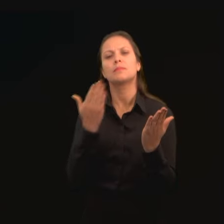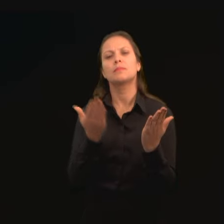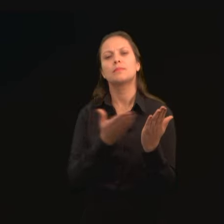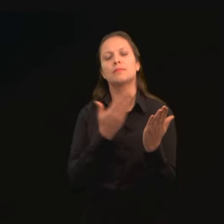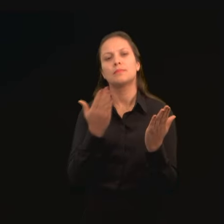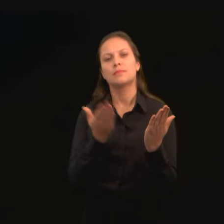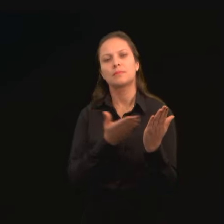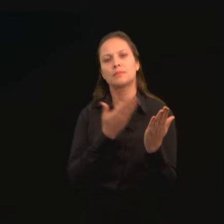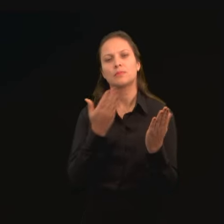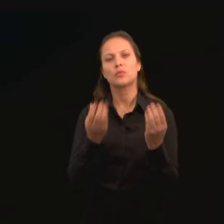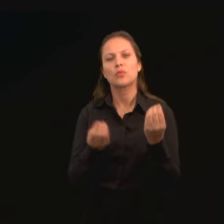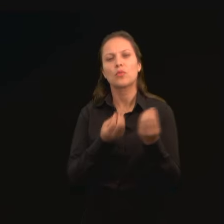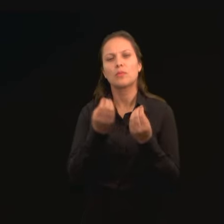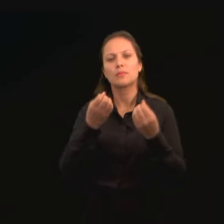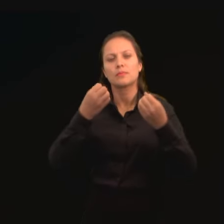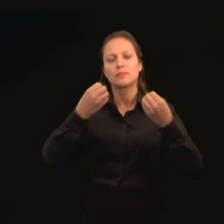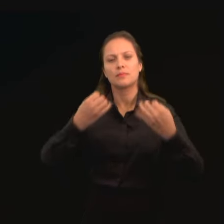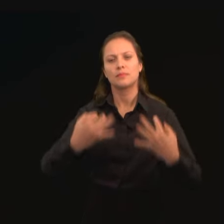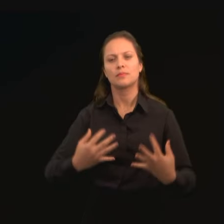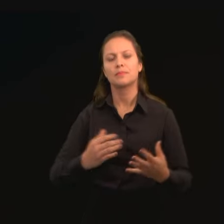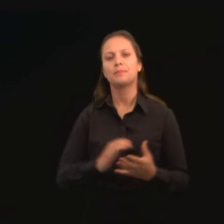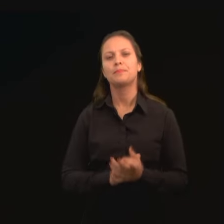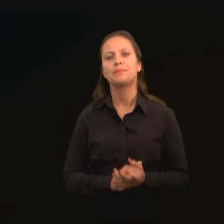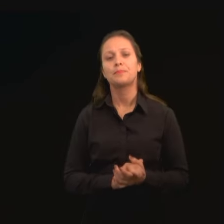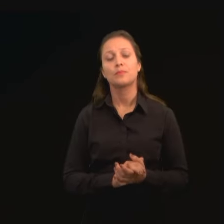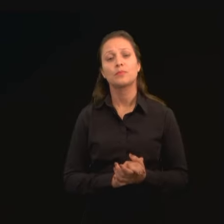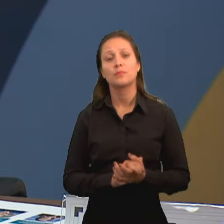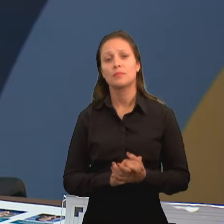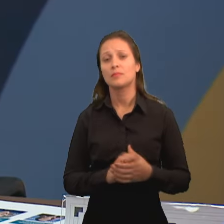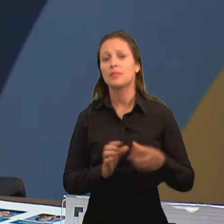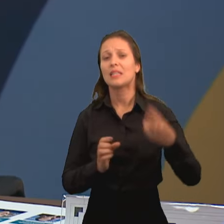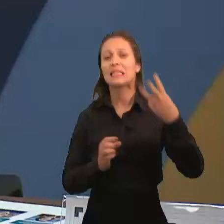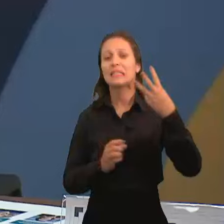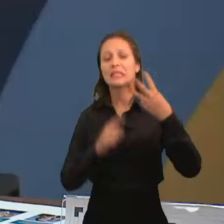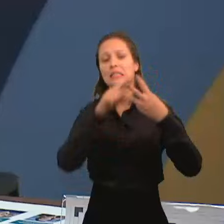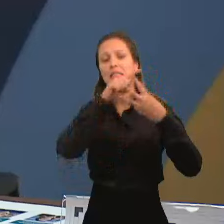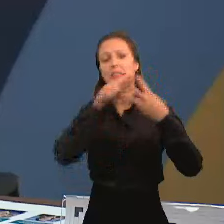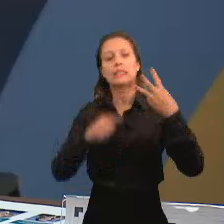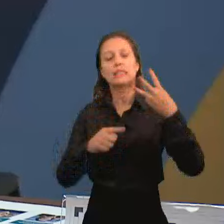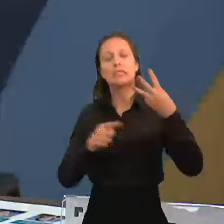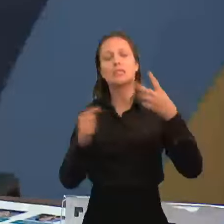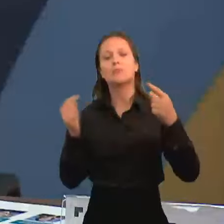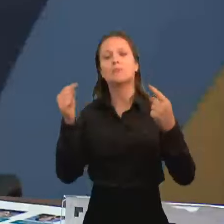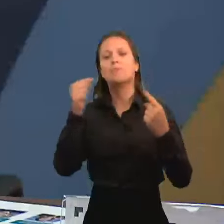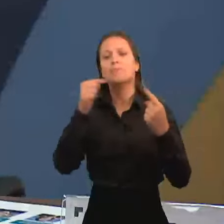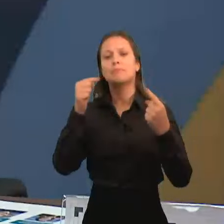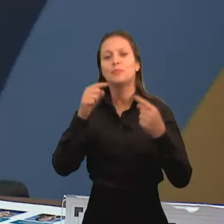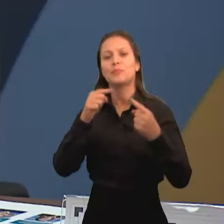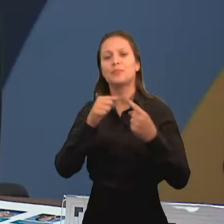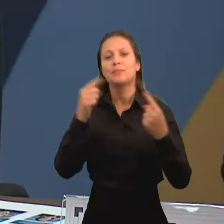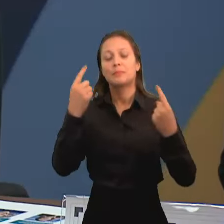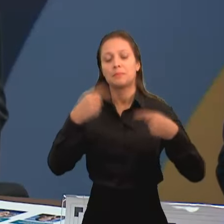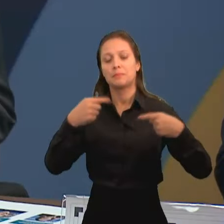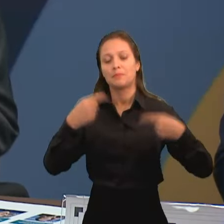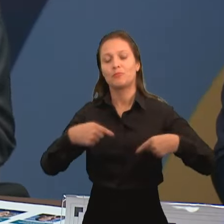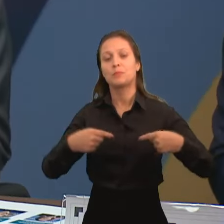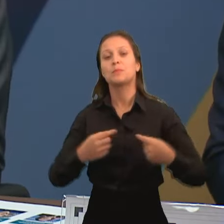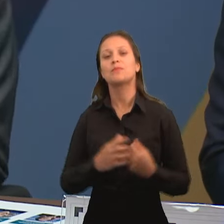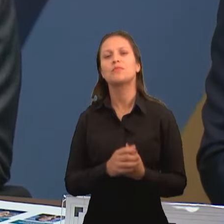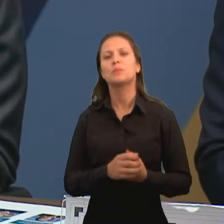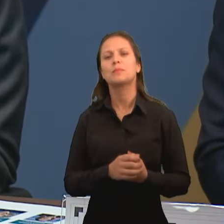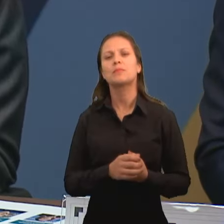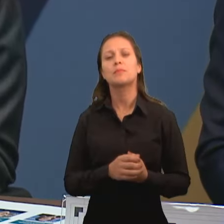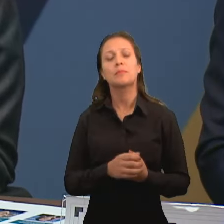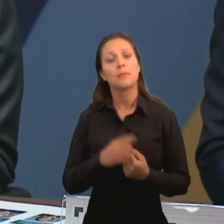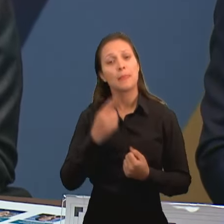trabajando. En esta agenda, es la agenda de lo que voy a trabajar ahora, desafíos sobre el uso de la inteligencia